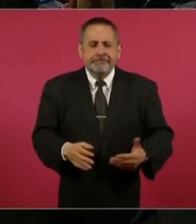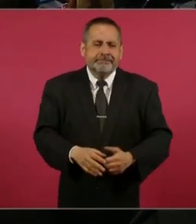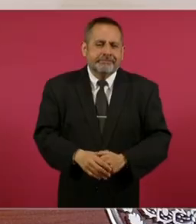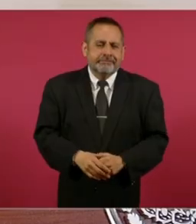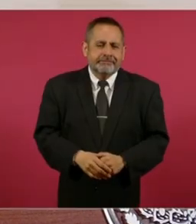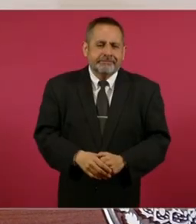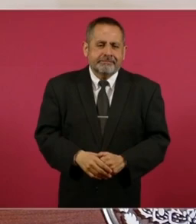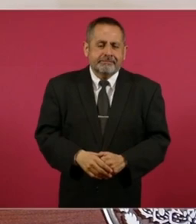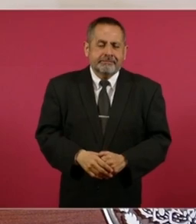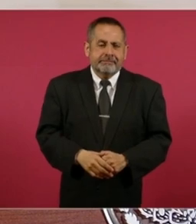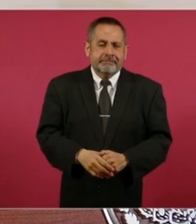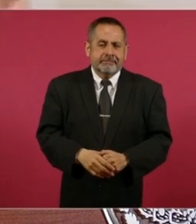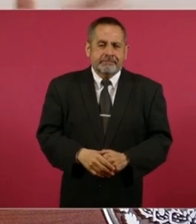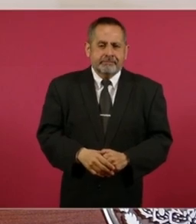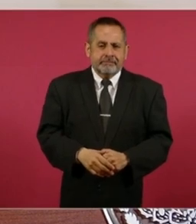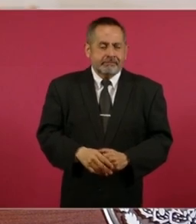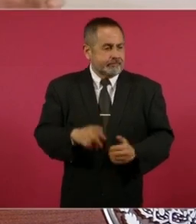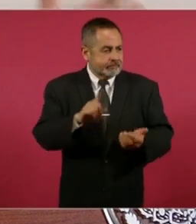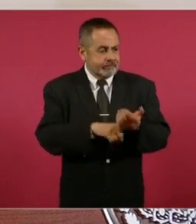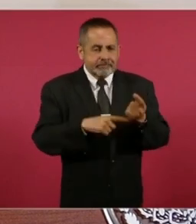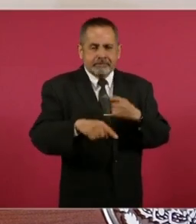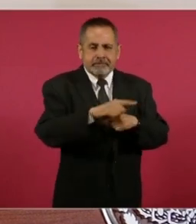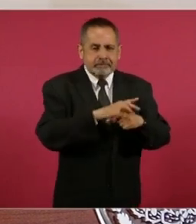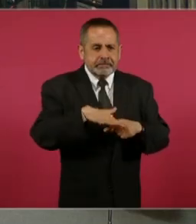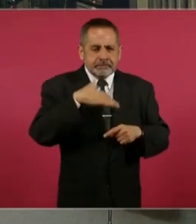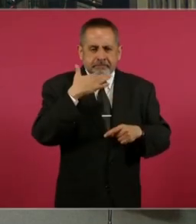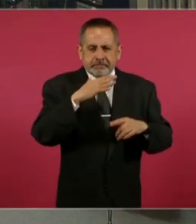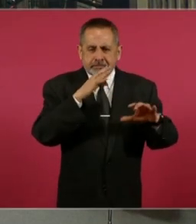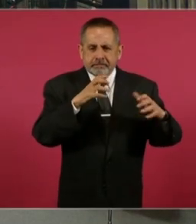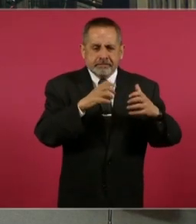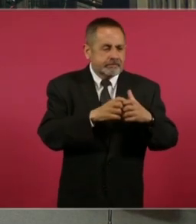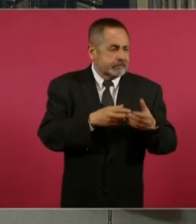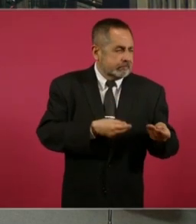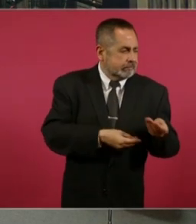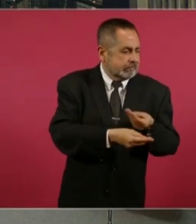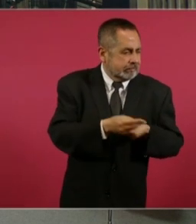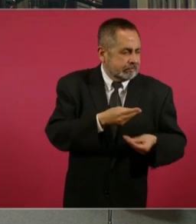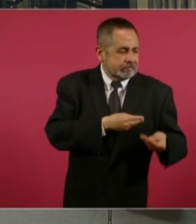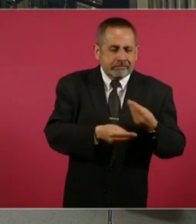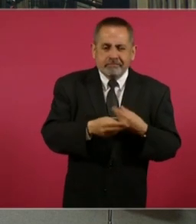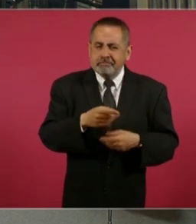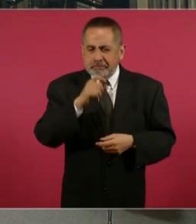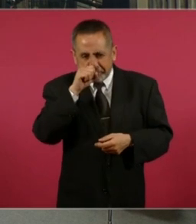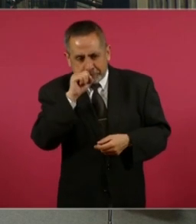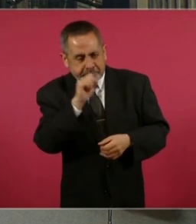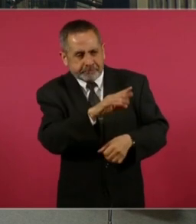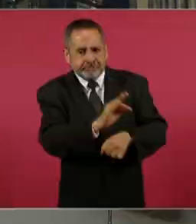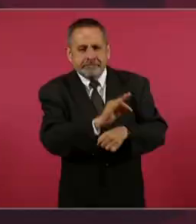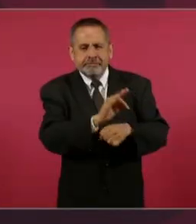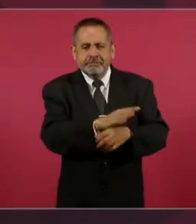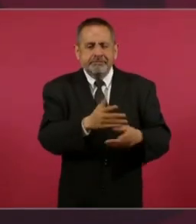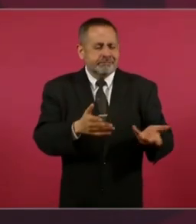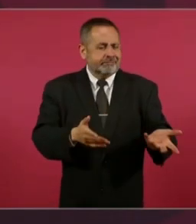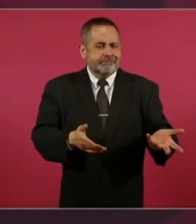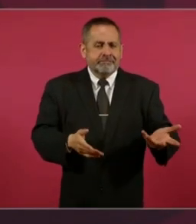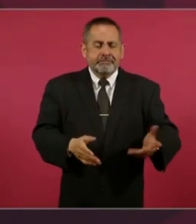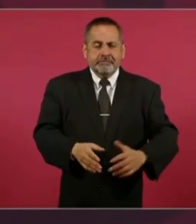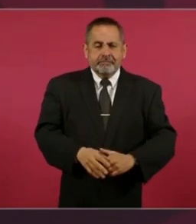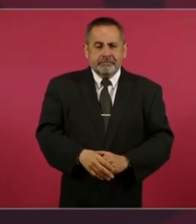Gortari a los traficantes de influencia del